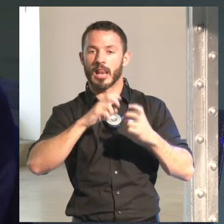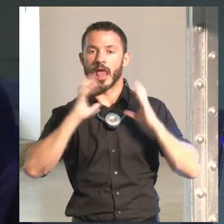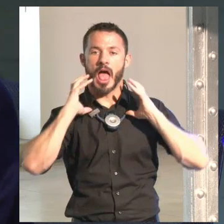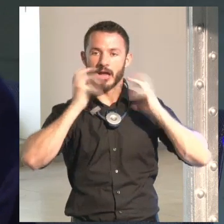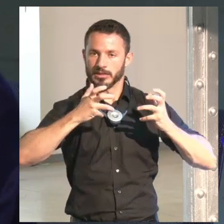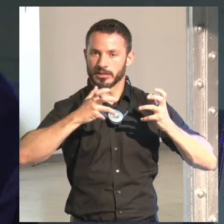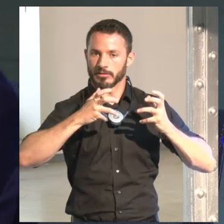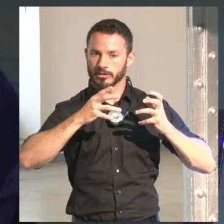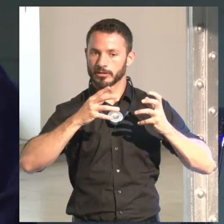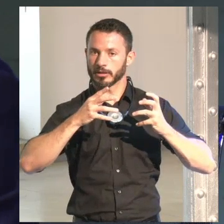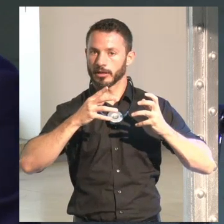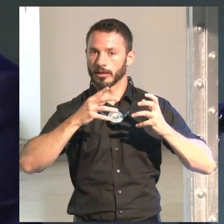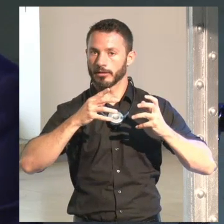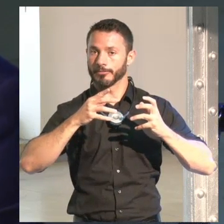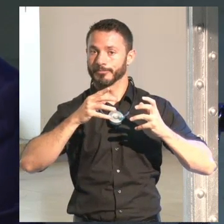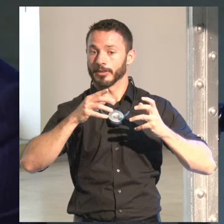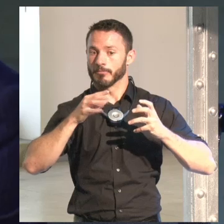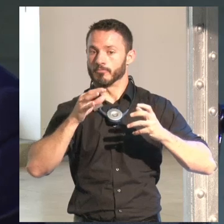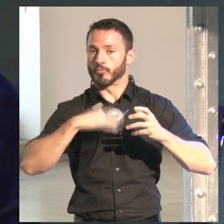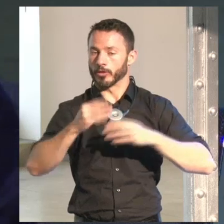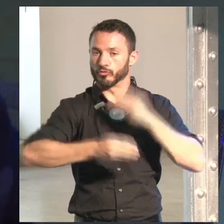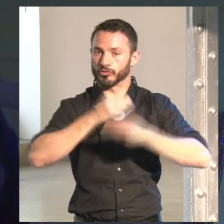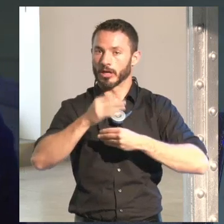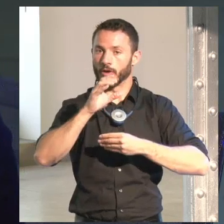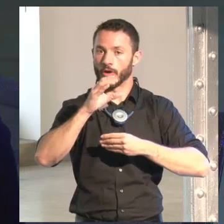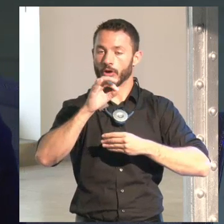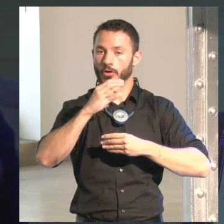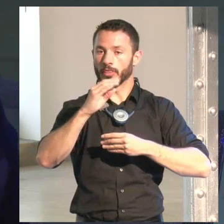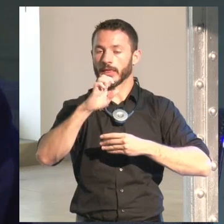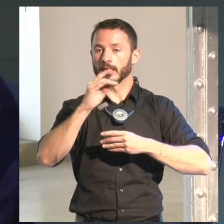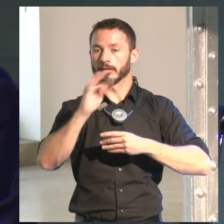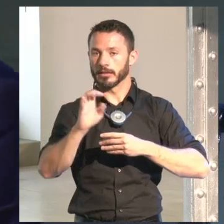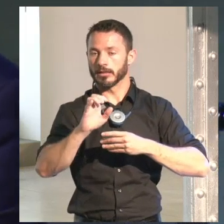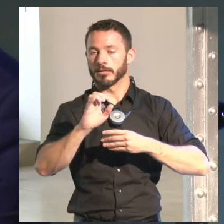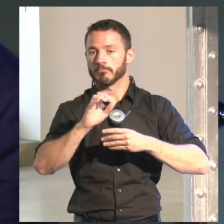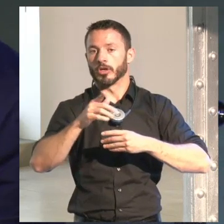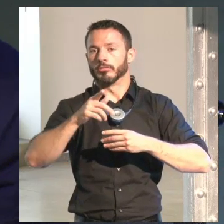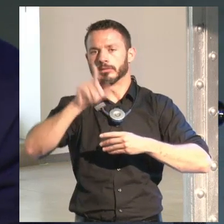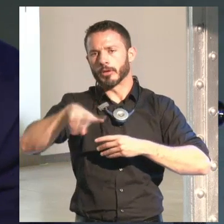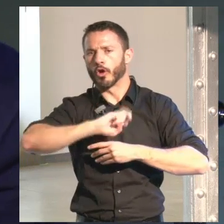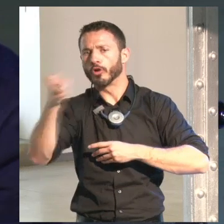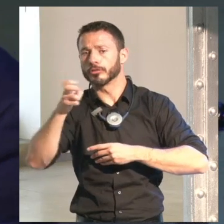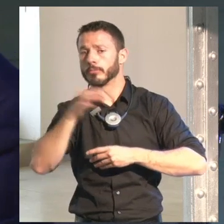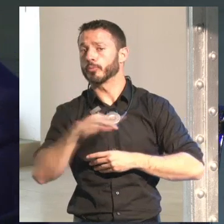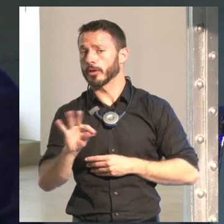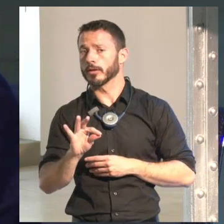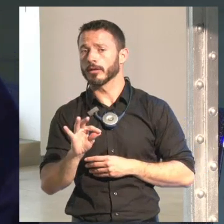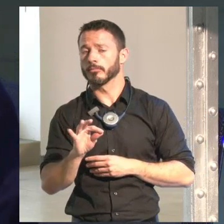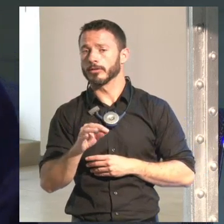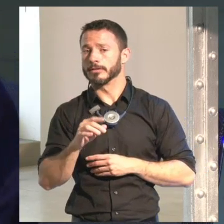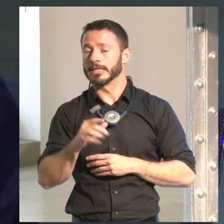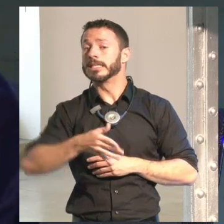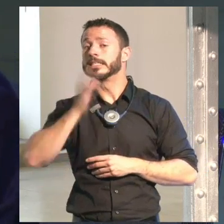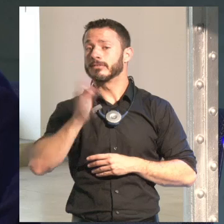que pueden ser utilizadas por OTT, pero también por otros. No voy a entrar. Existe esa posibilidad. Pero lo que es cierto es